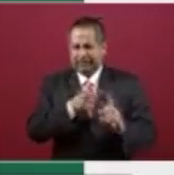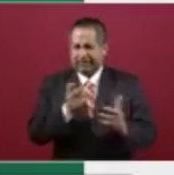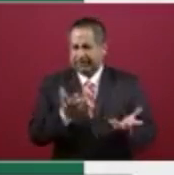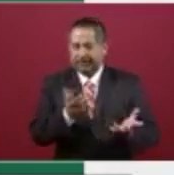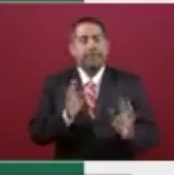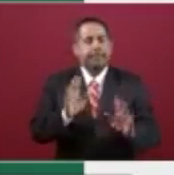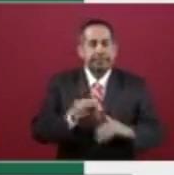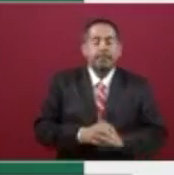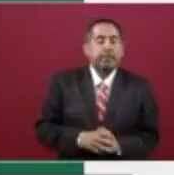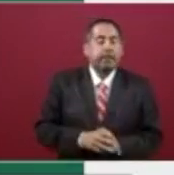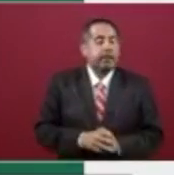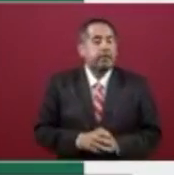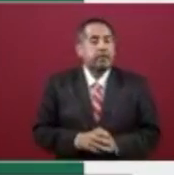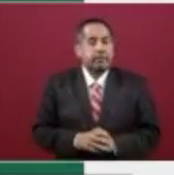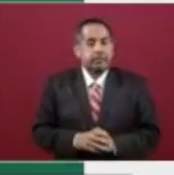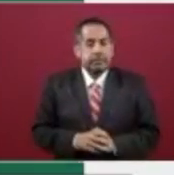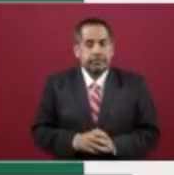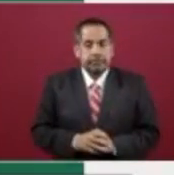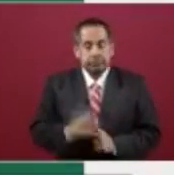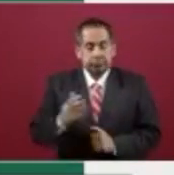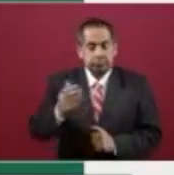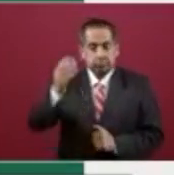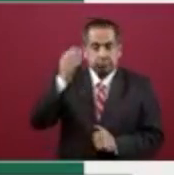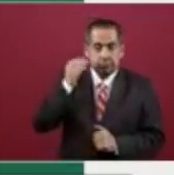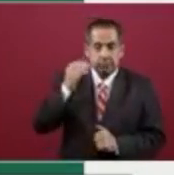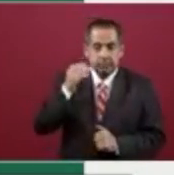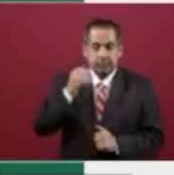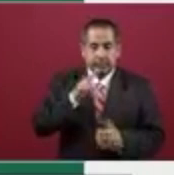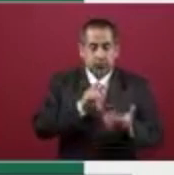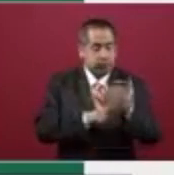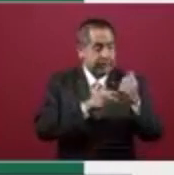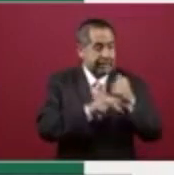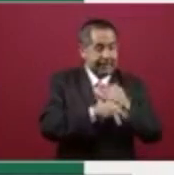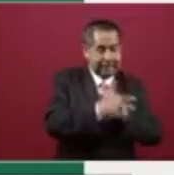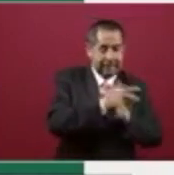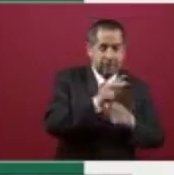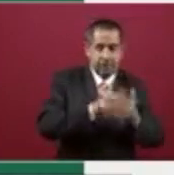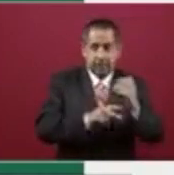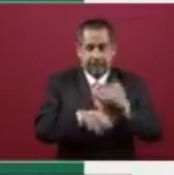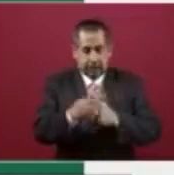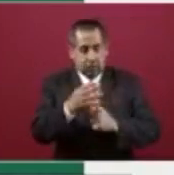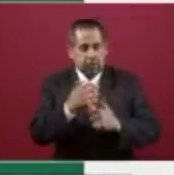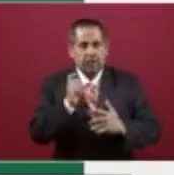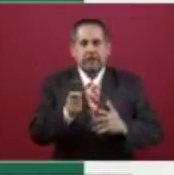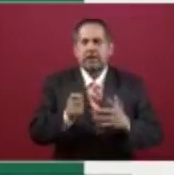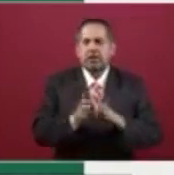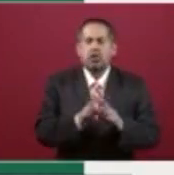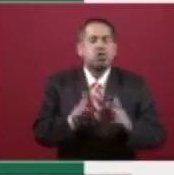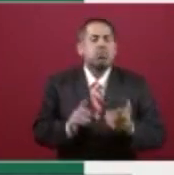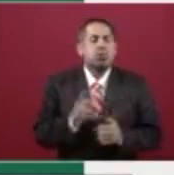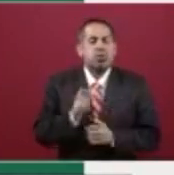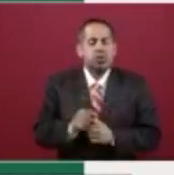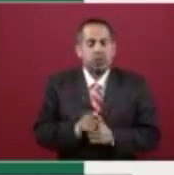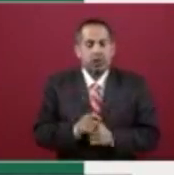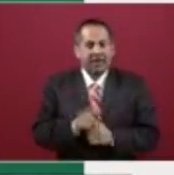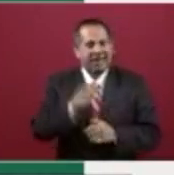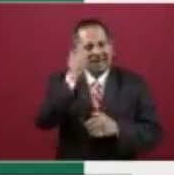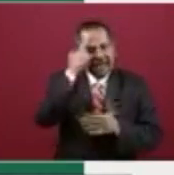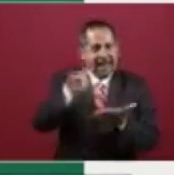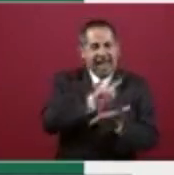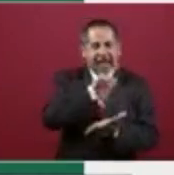En aquel entonces, estamos hablando del 13, del 14, con la entrada de la reforma